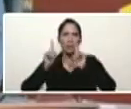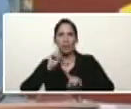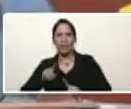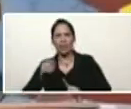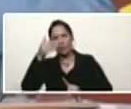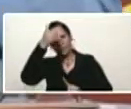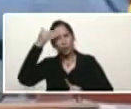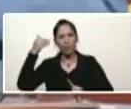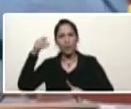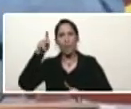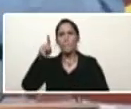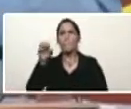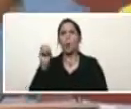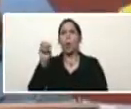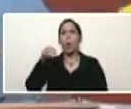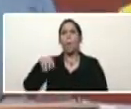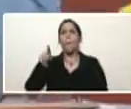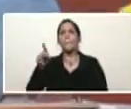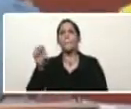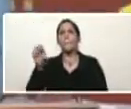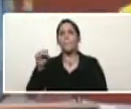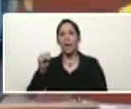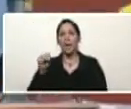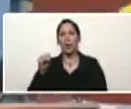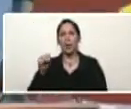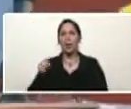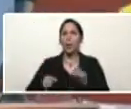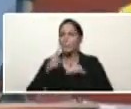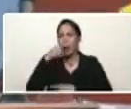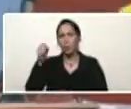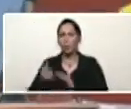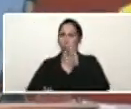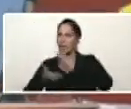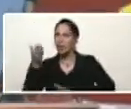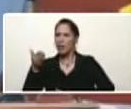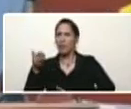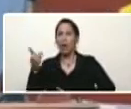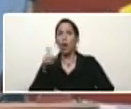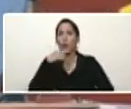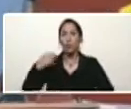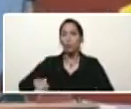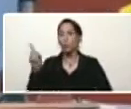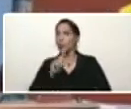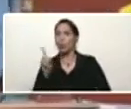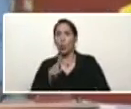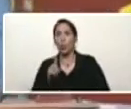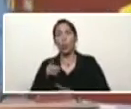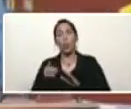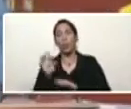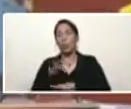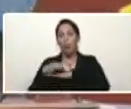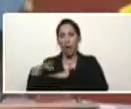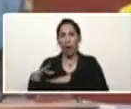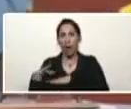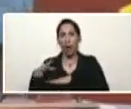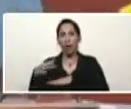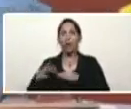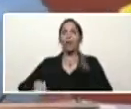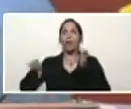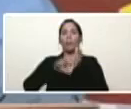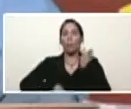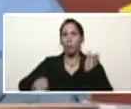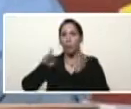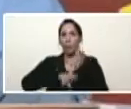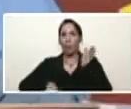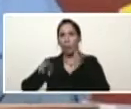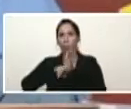Mike Pompeo dijo que Maduro se iba y los rusos no lo dejaron. Y empezar a repetir, como han repetido en redes sociales, una mentira